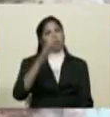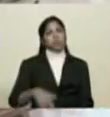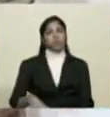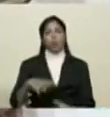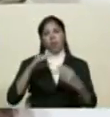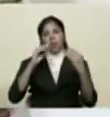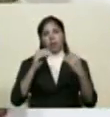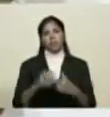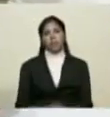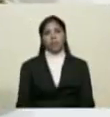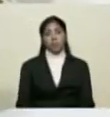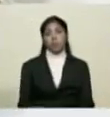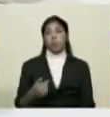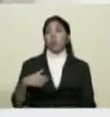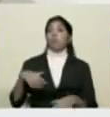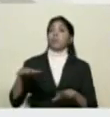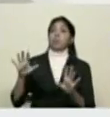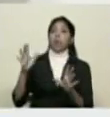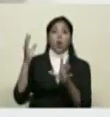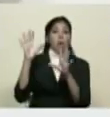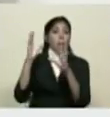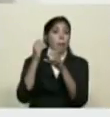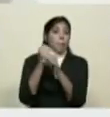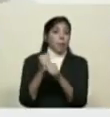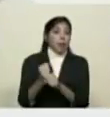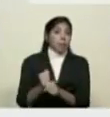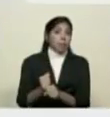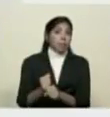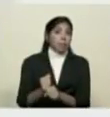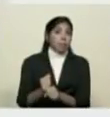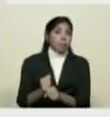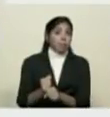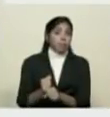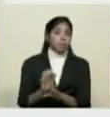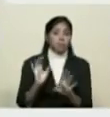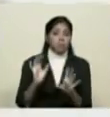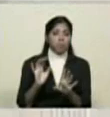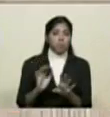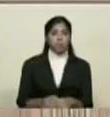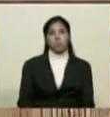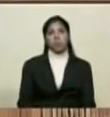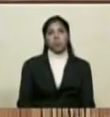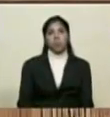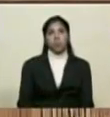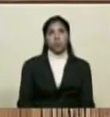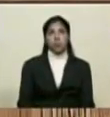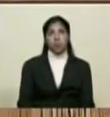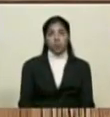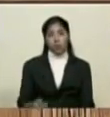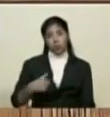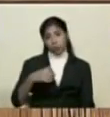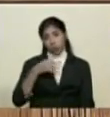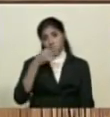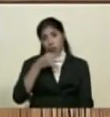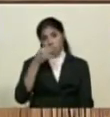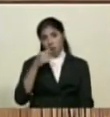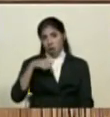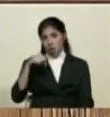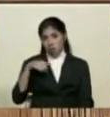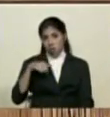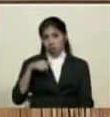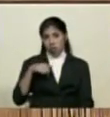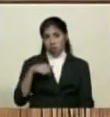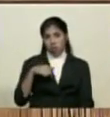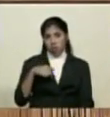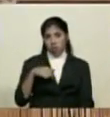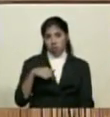Esperemos entonces nuevos hallazgos, que seguramente lo que he dicho yo aquí será poco para